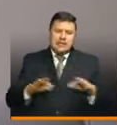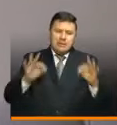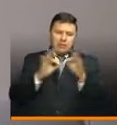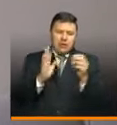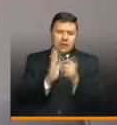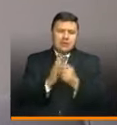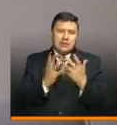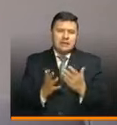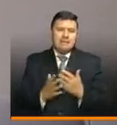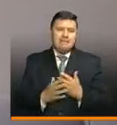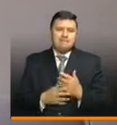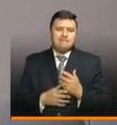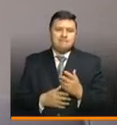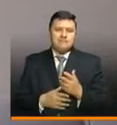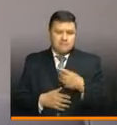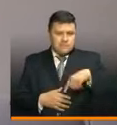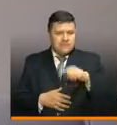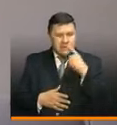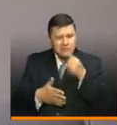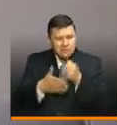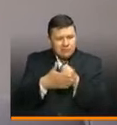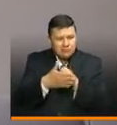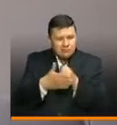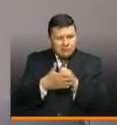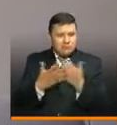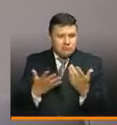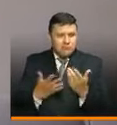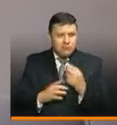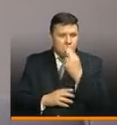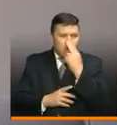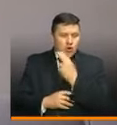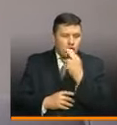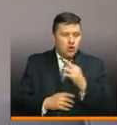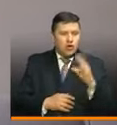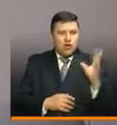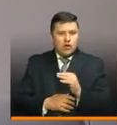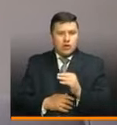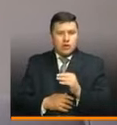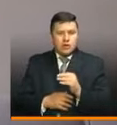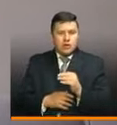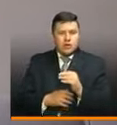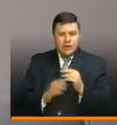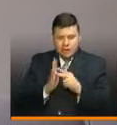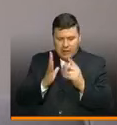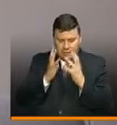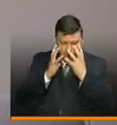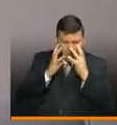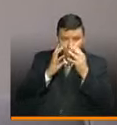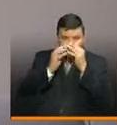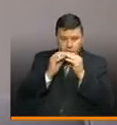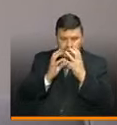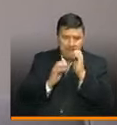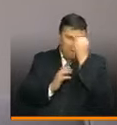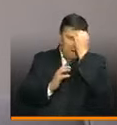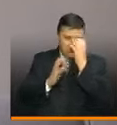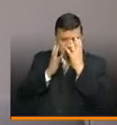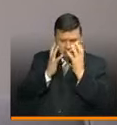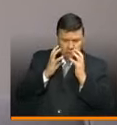importante es estamos intentando cubrir todos los aspectos técnicos. Una de las